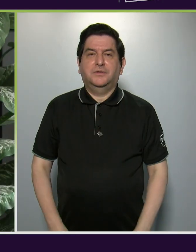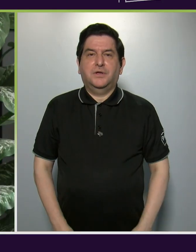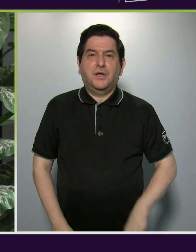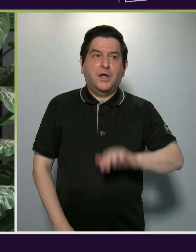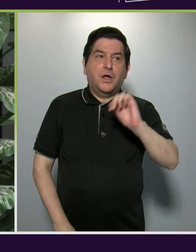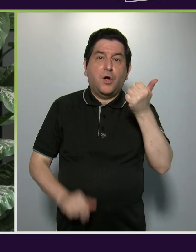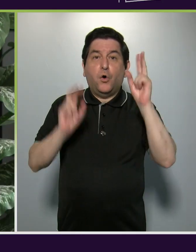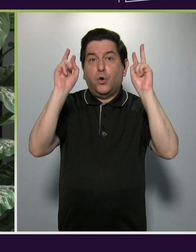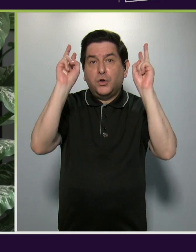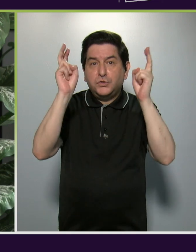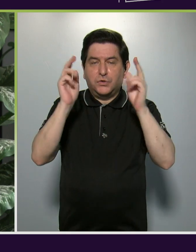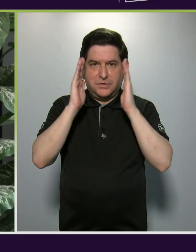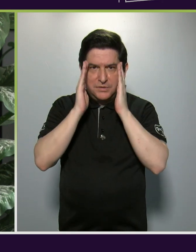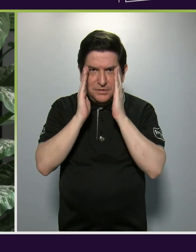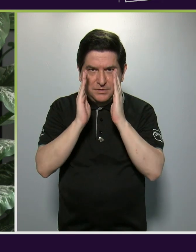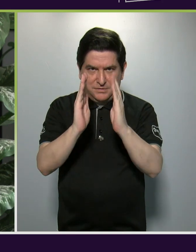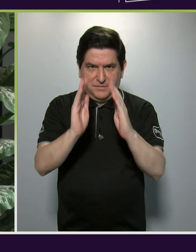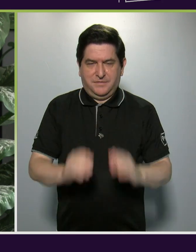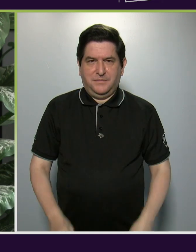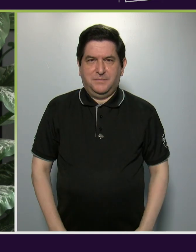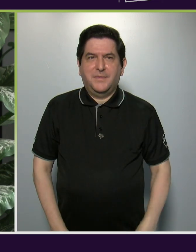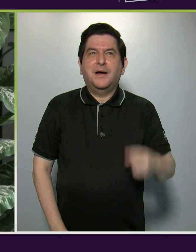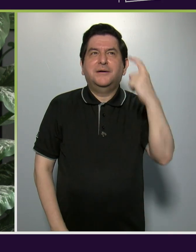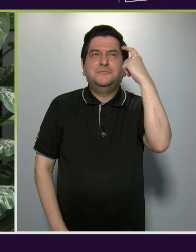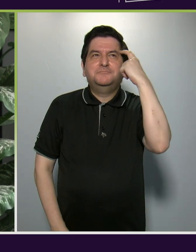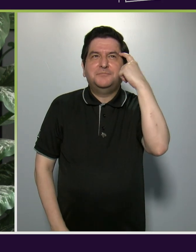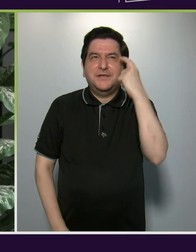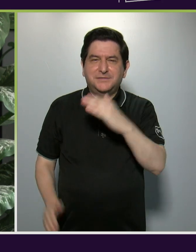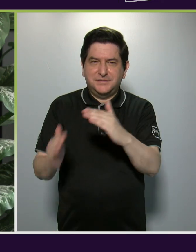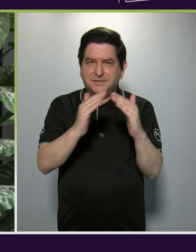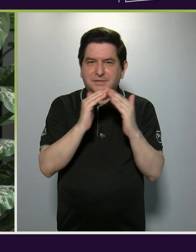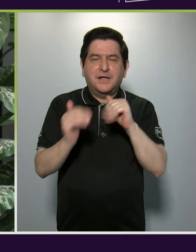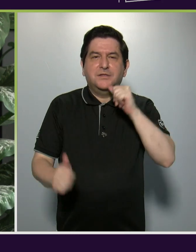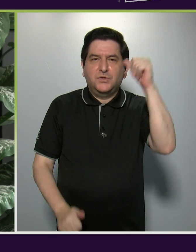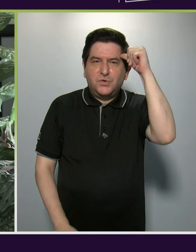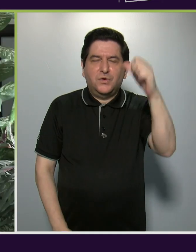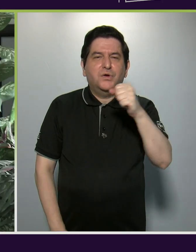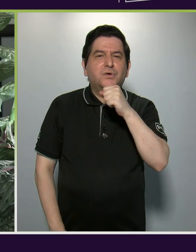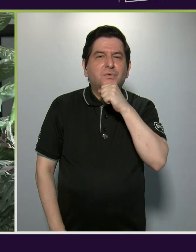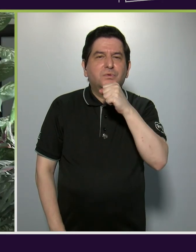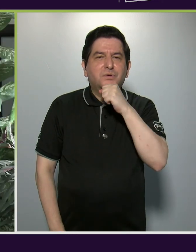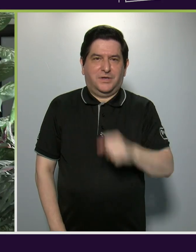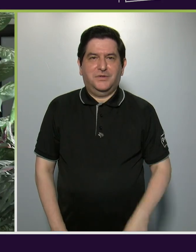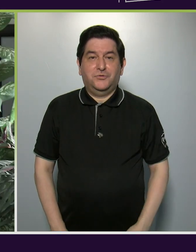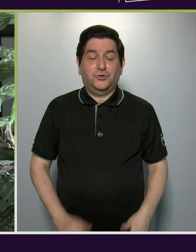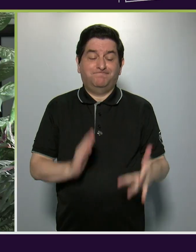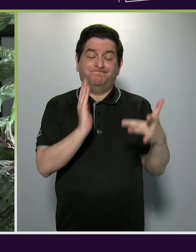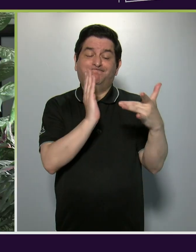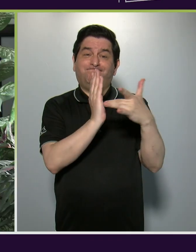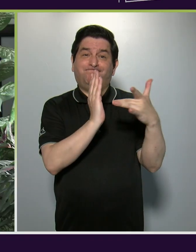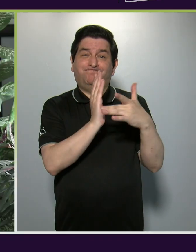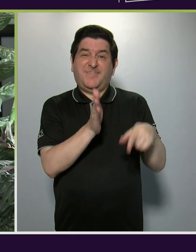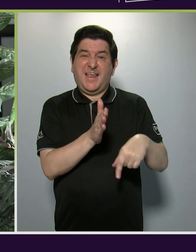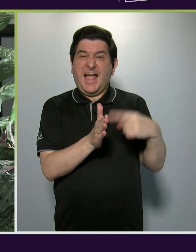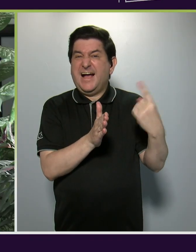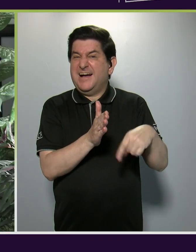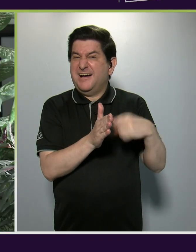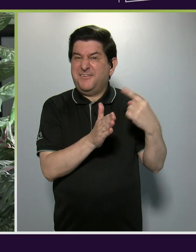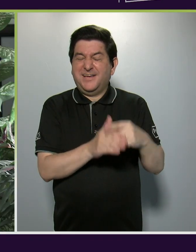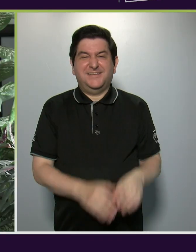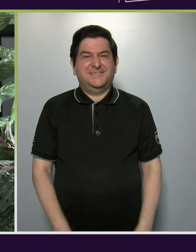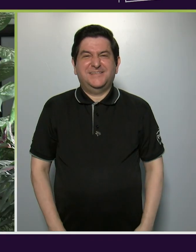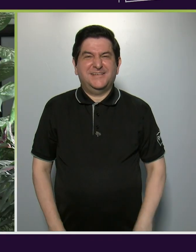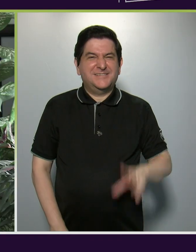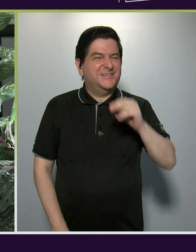tema que estamos tocando es que, pensando en esta población adulta mayor, pues la tecnología a veces no es